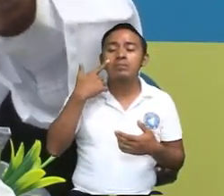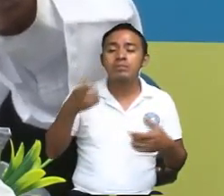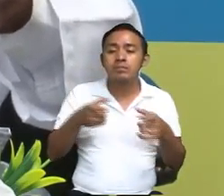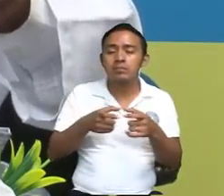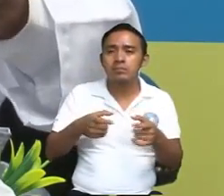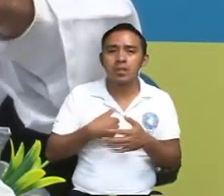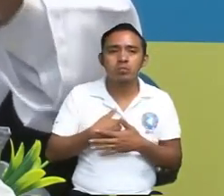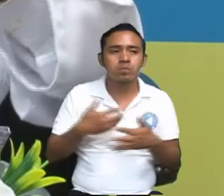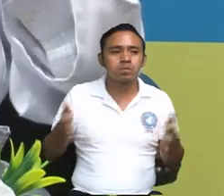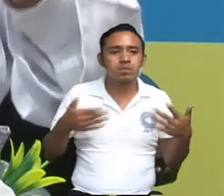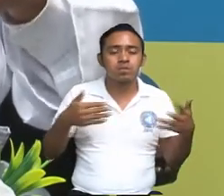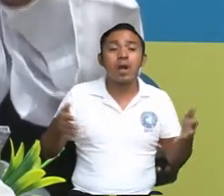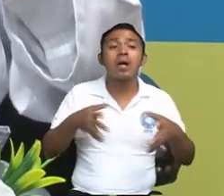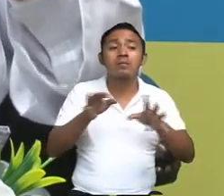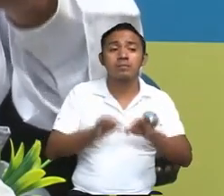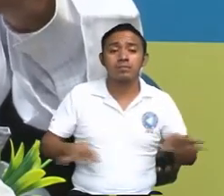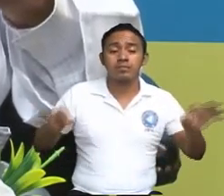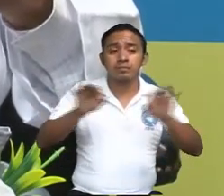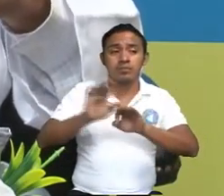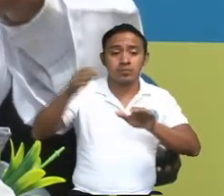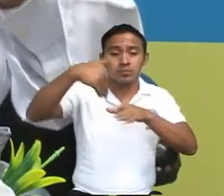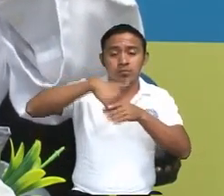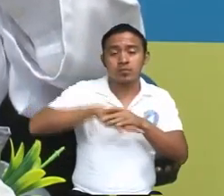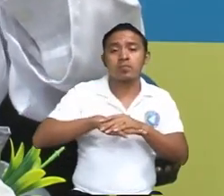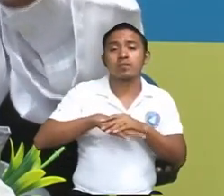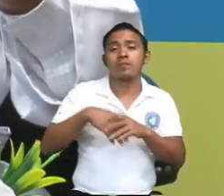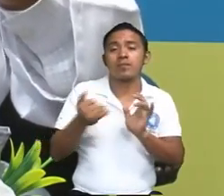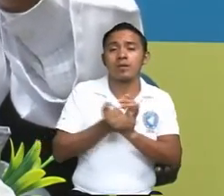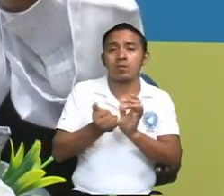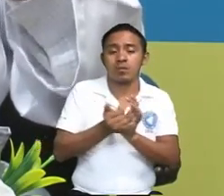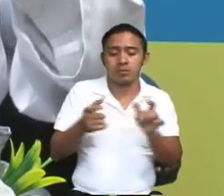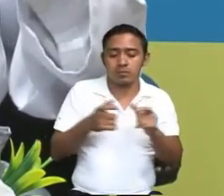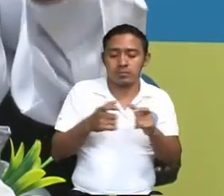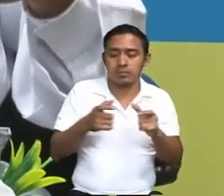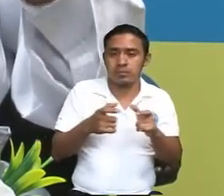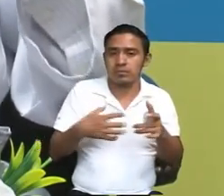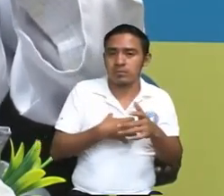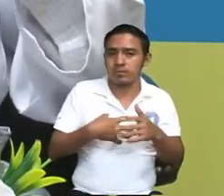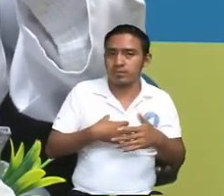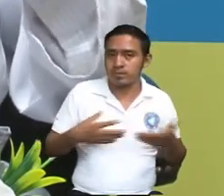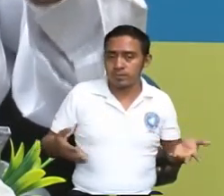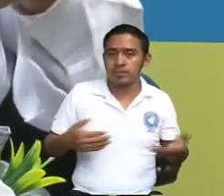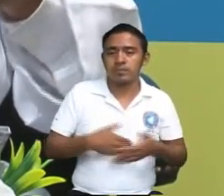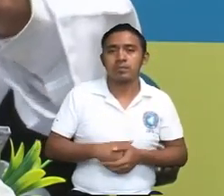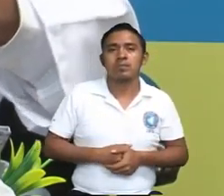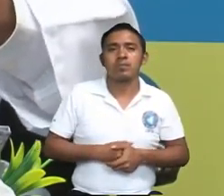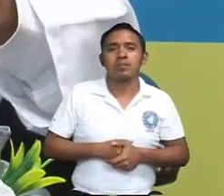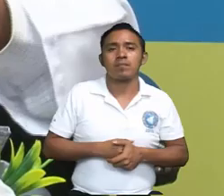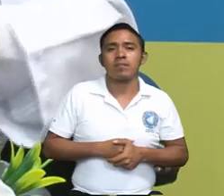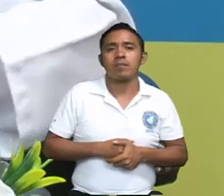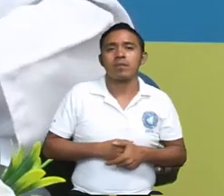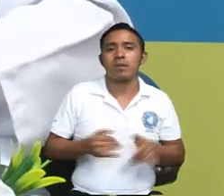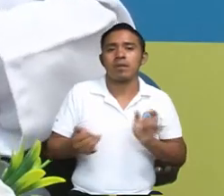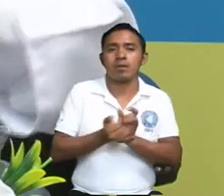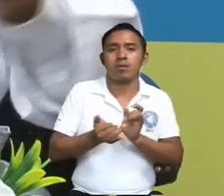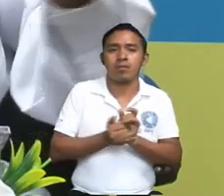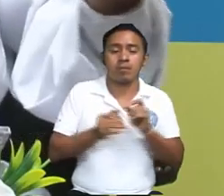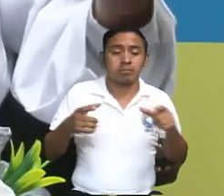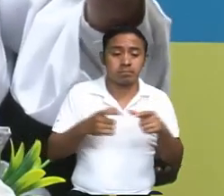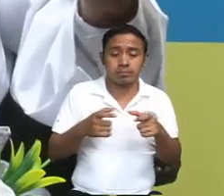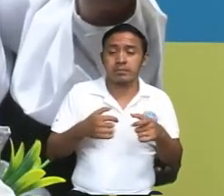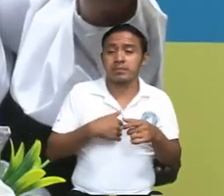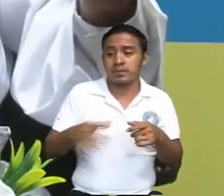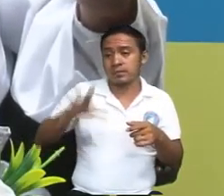No lo tiene. Entonces, es importante que lo guarden, igual que los carnets, ¿verdad? Nuestro, las personas que nos ponen una dosis, porque